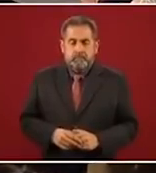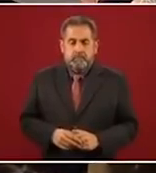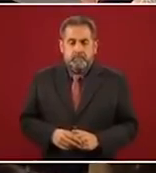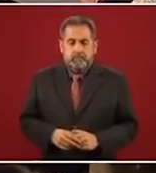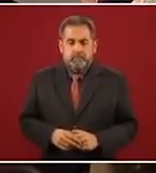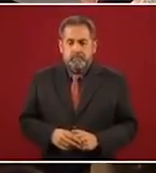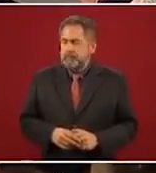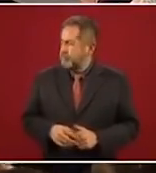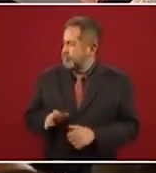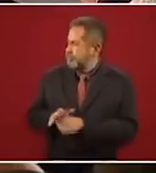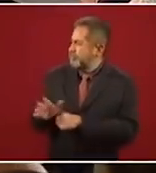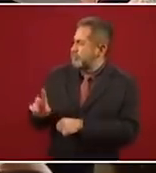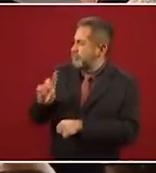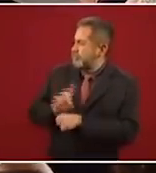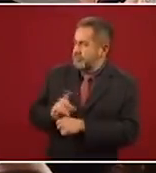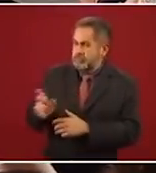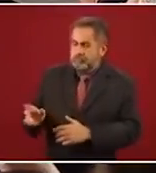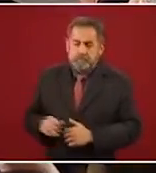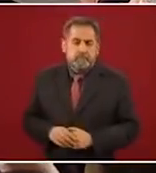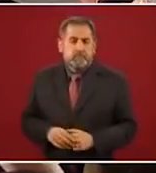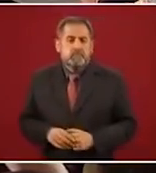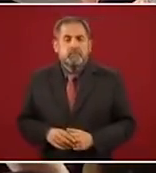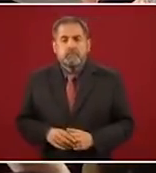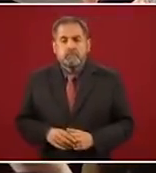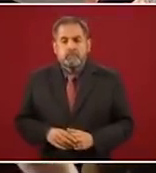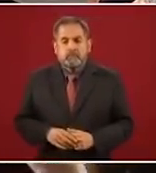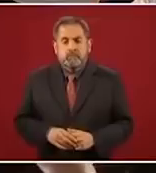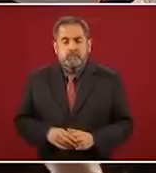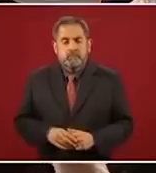¿De qué día? El jueves.